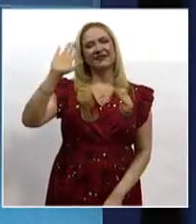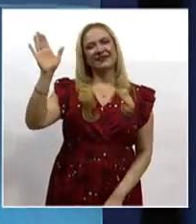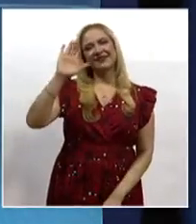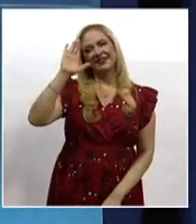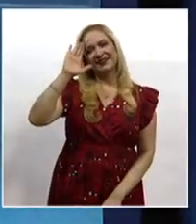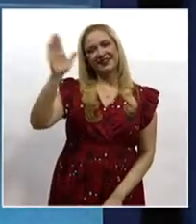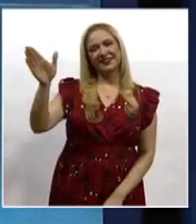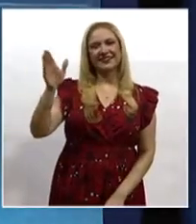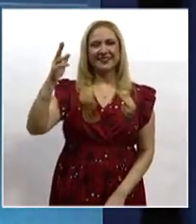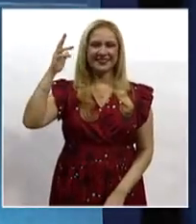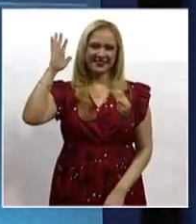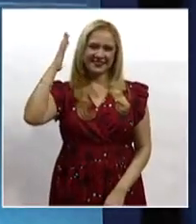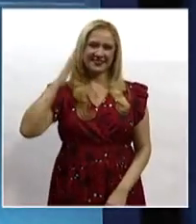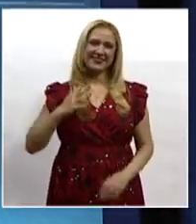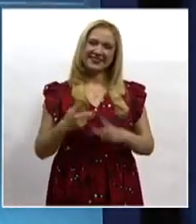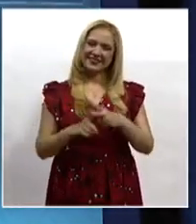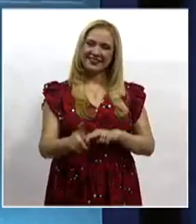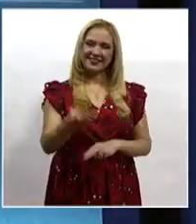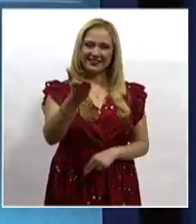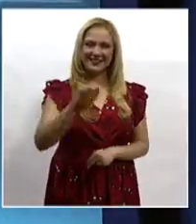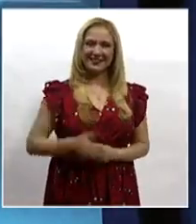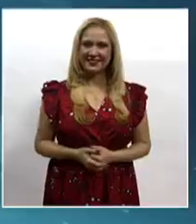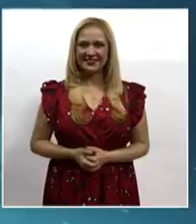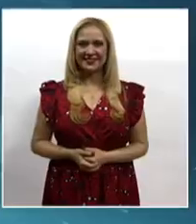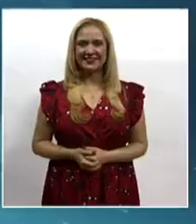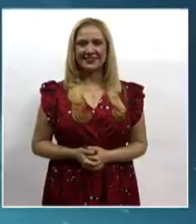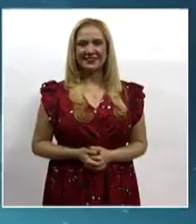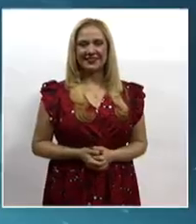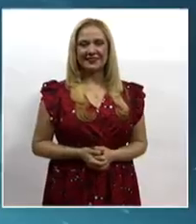Nidia. Y es así como iniciamos.